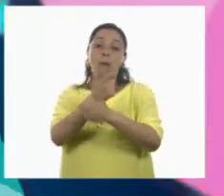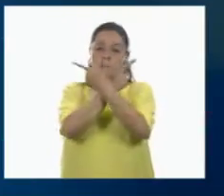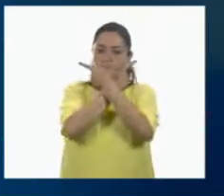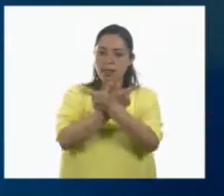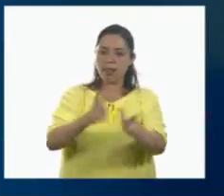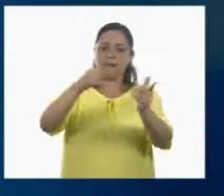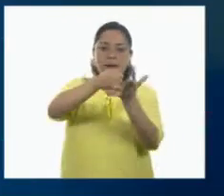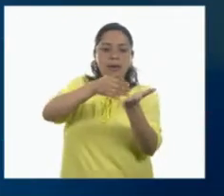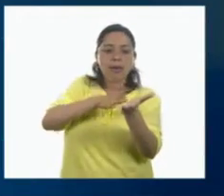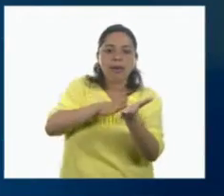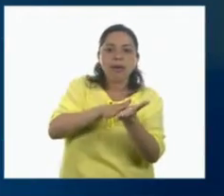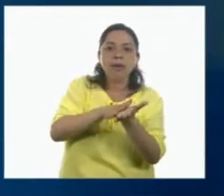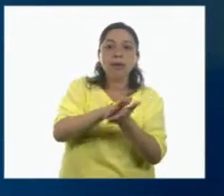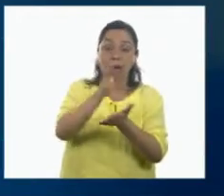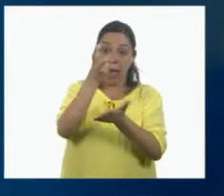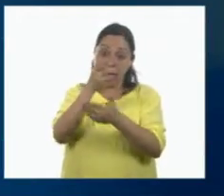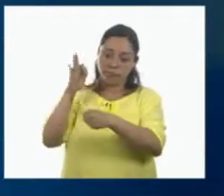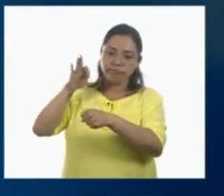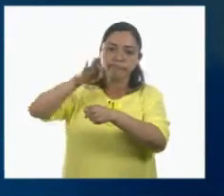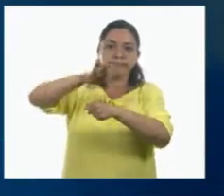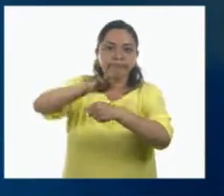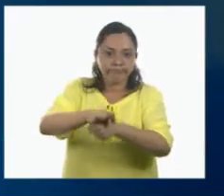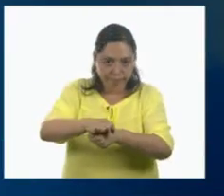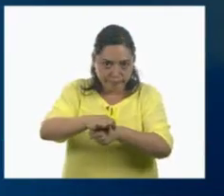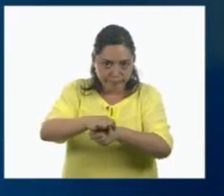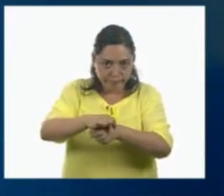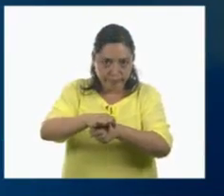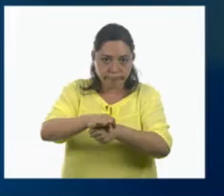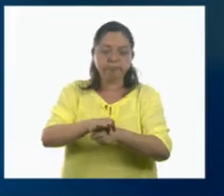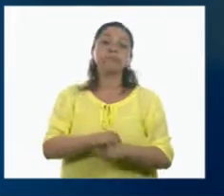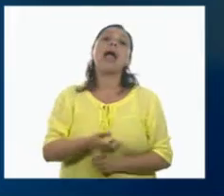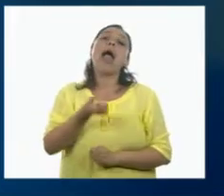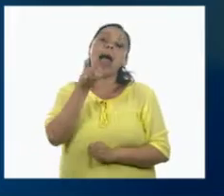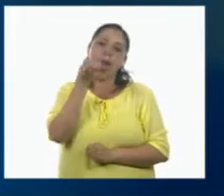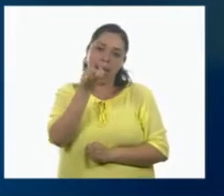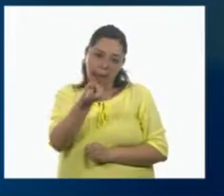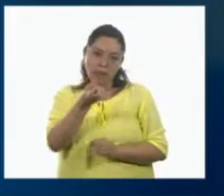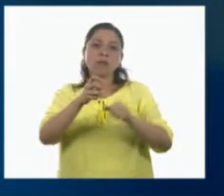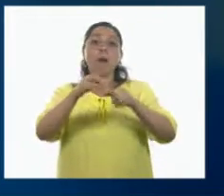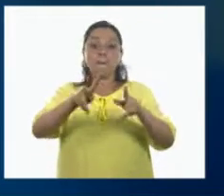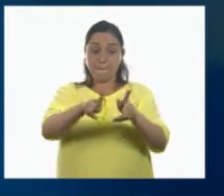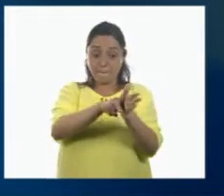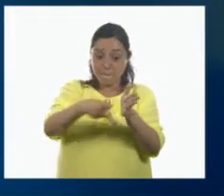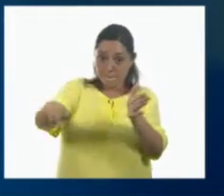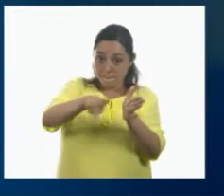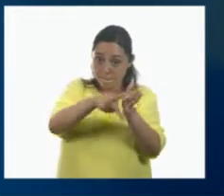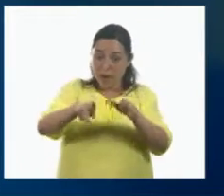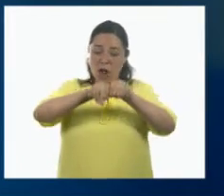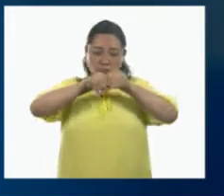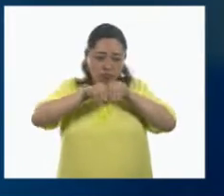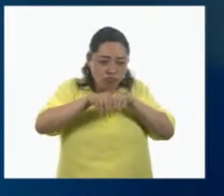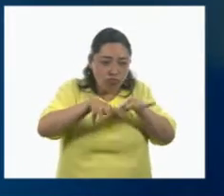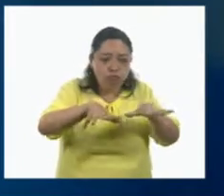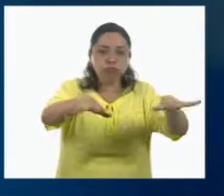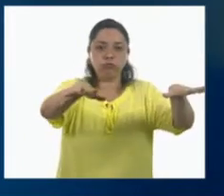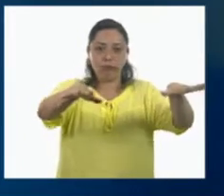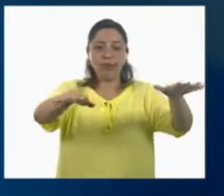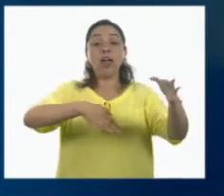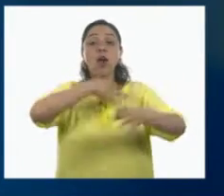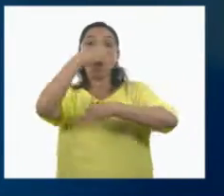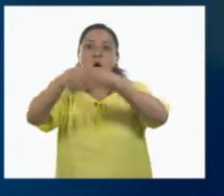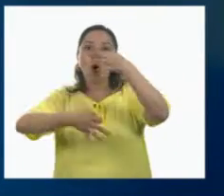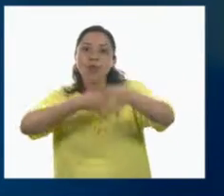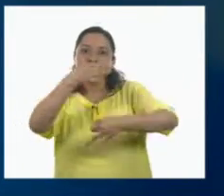Esto dio la oportunidad de que hubiera una mejor distribución de los periódicos y las noticias